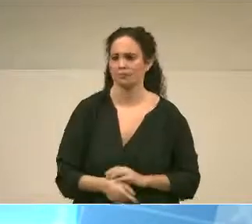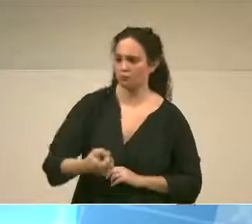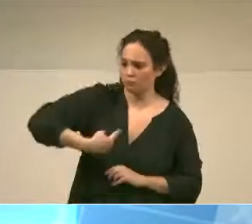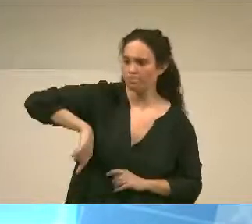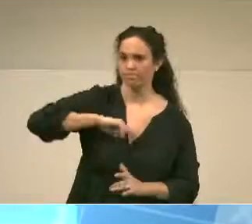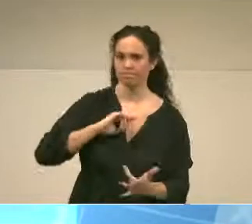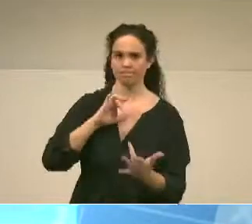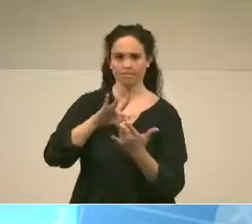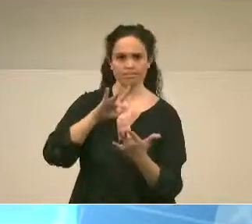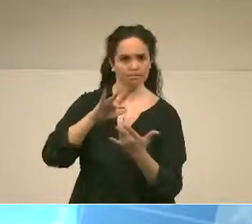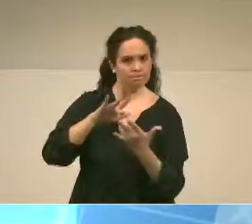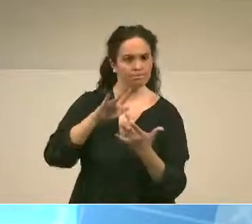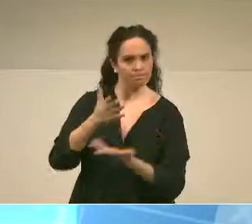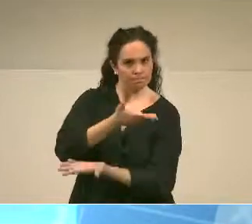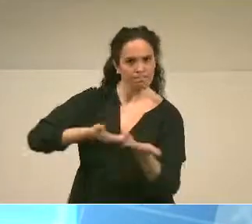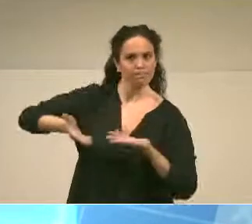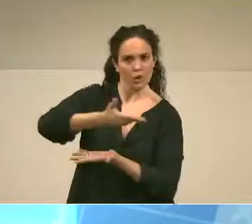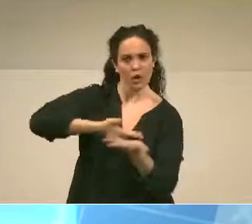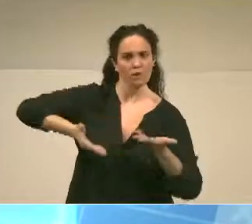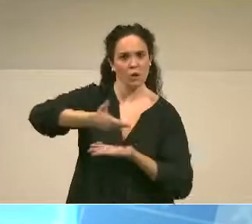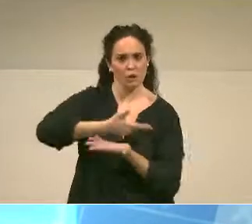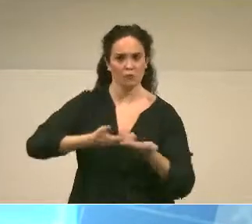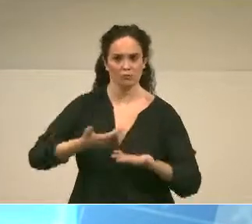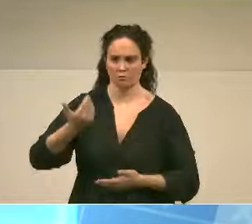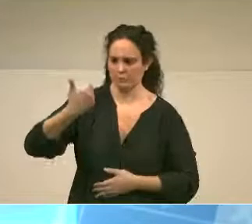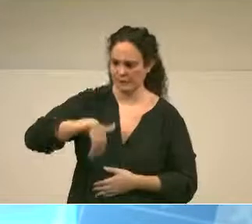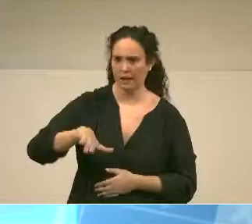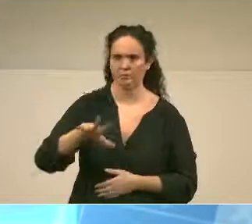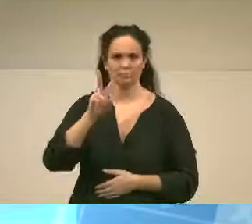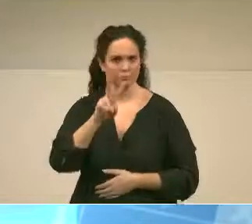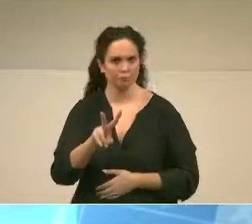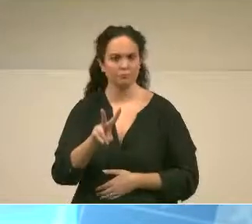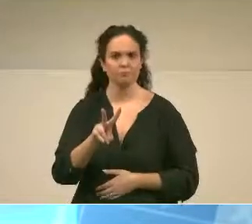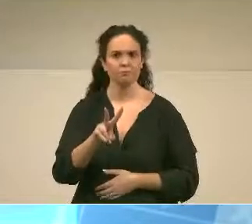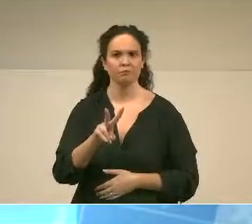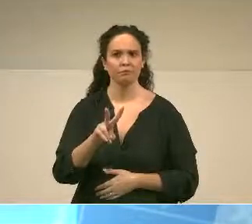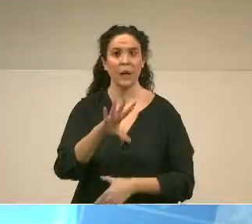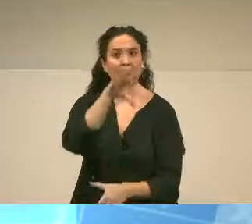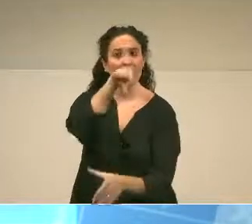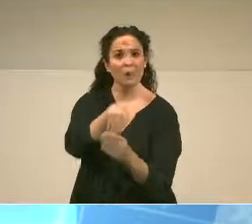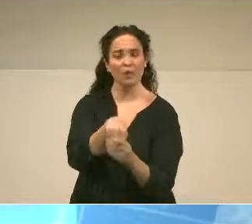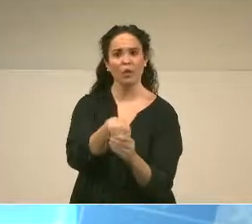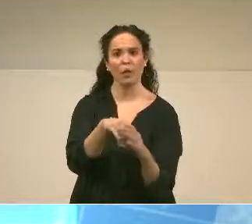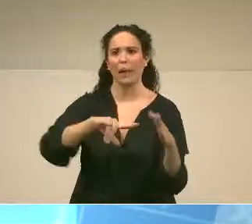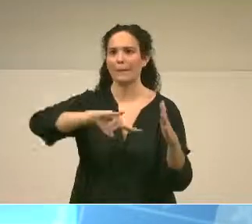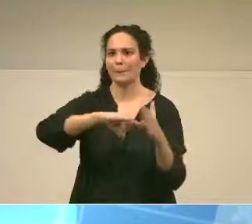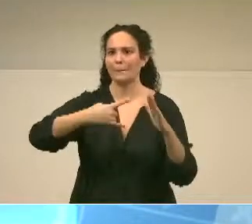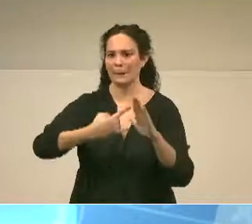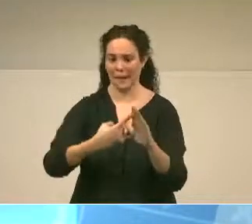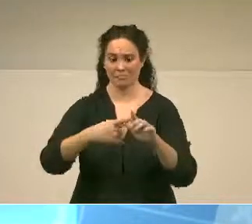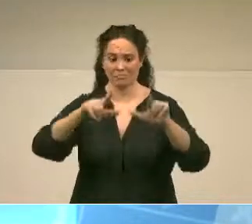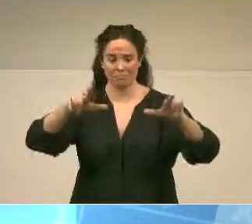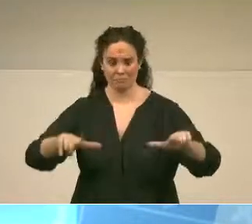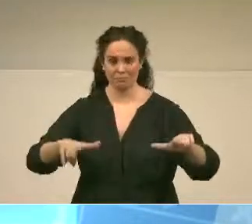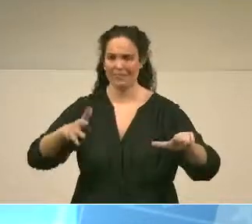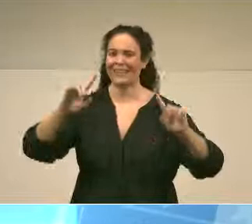esa colaboración. Ya tenemos contemplados dentro del plan de contingencia el momento en el que pudiéramos